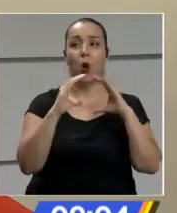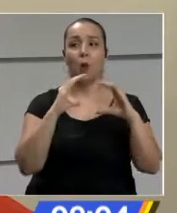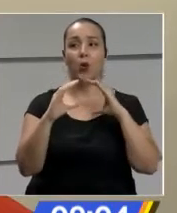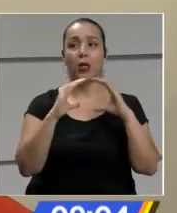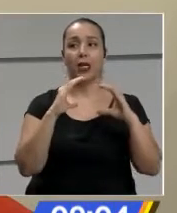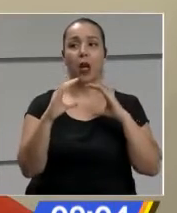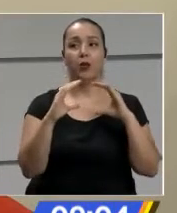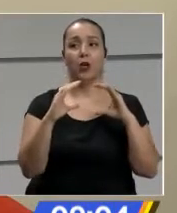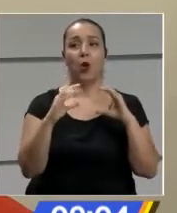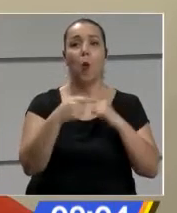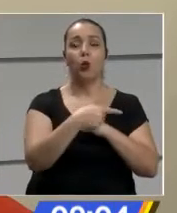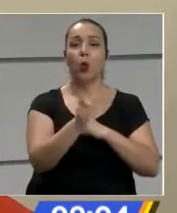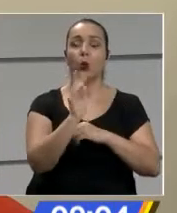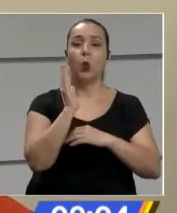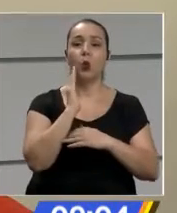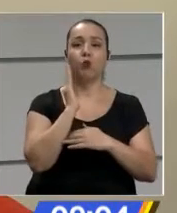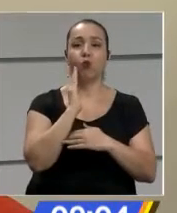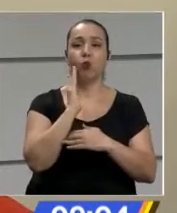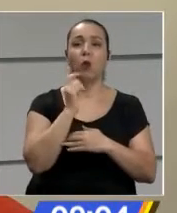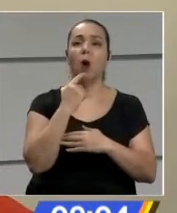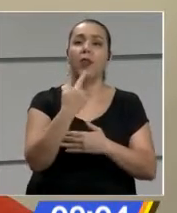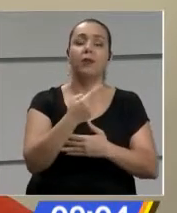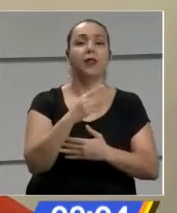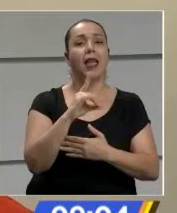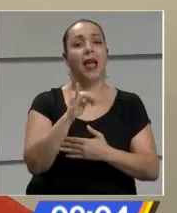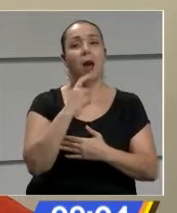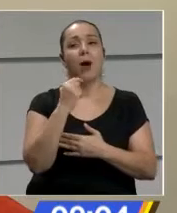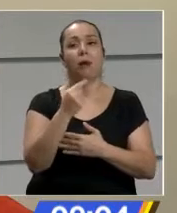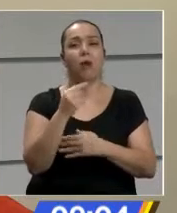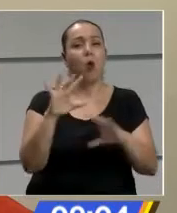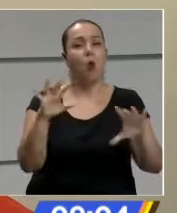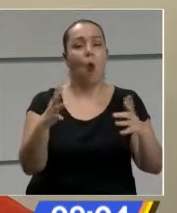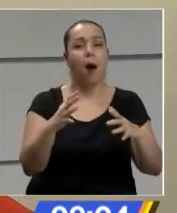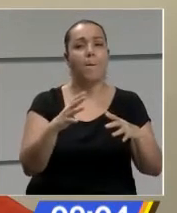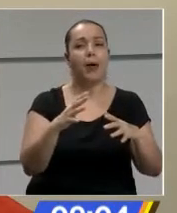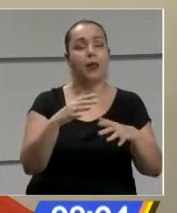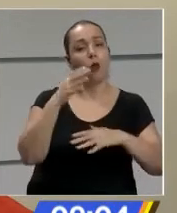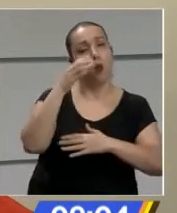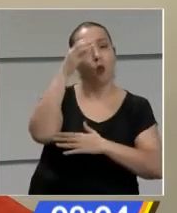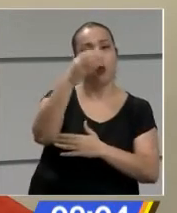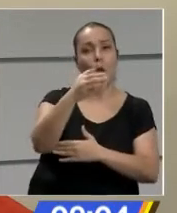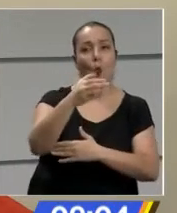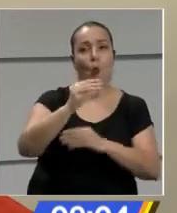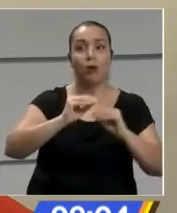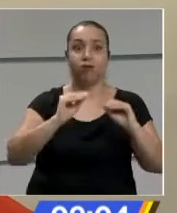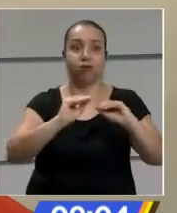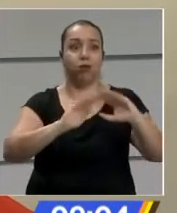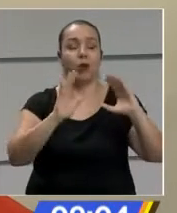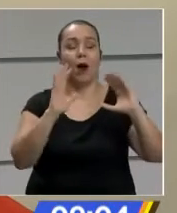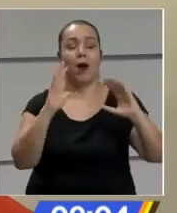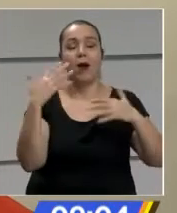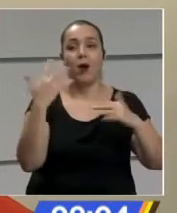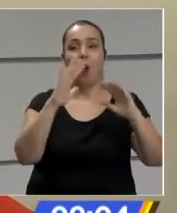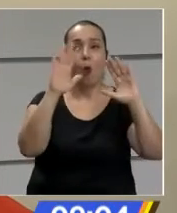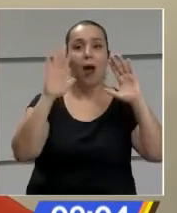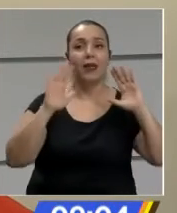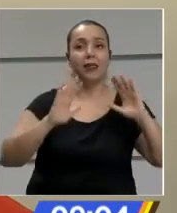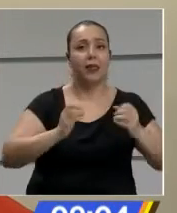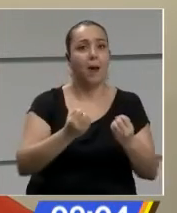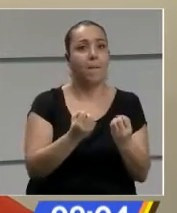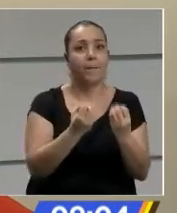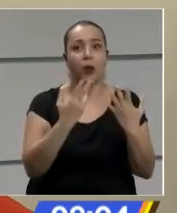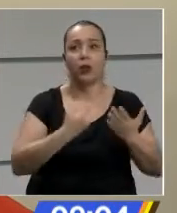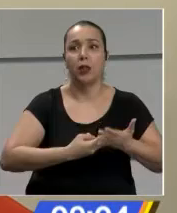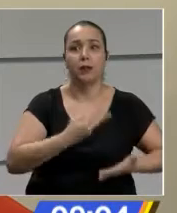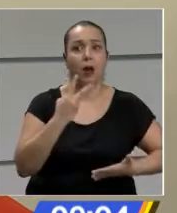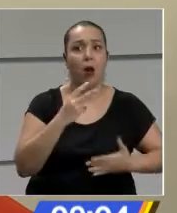sobre todo, como usted bien lo dice, Daira, vamos a conocer lo que es esta cultura maravillosa que tiene una infinidad de valores